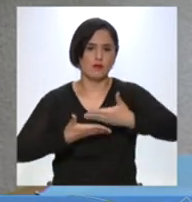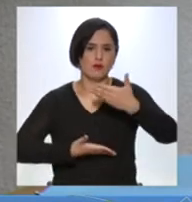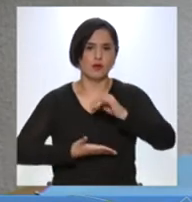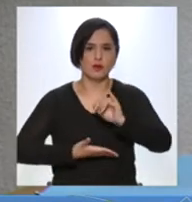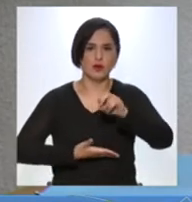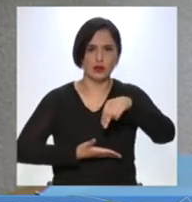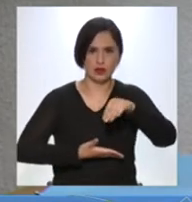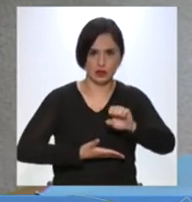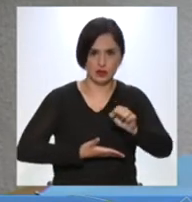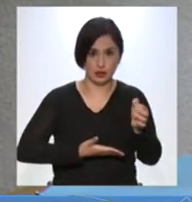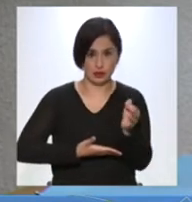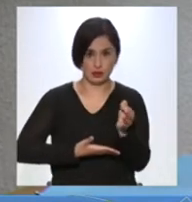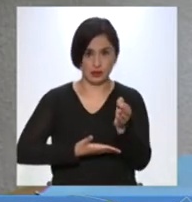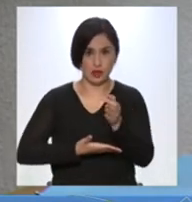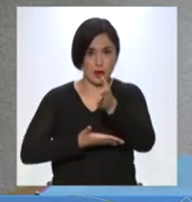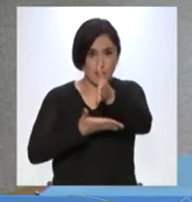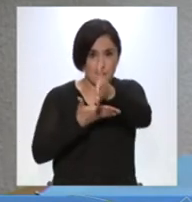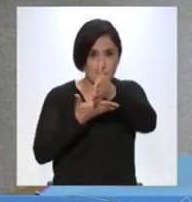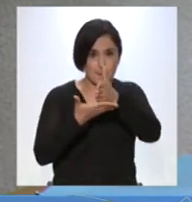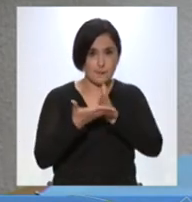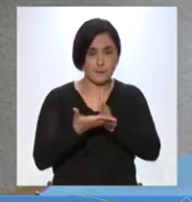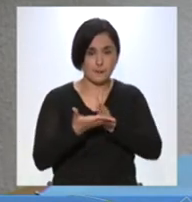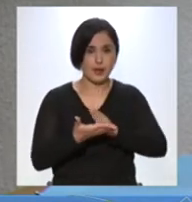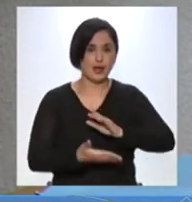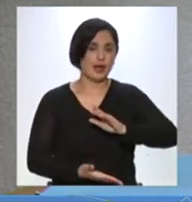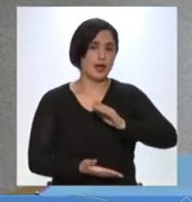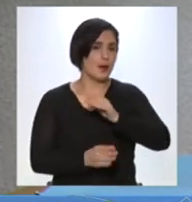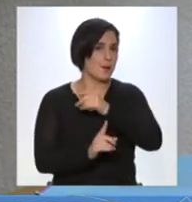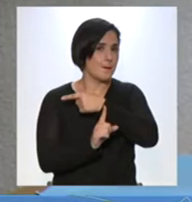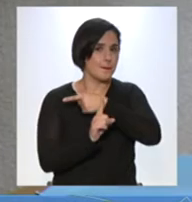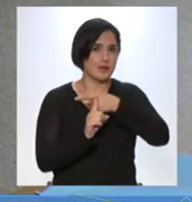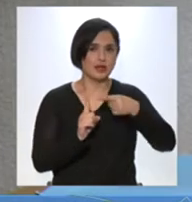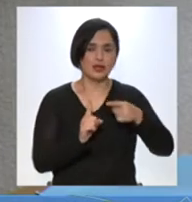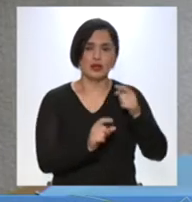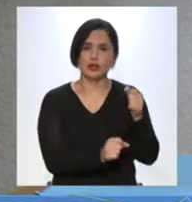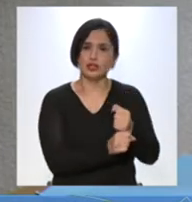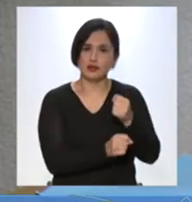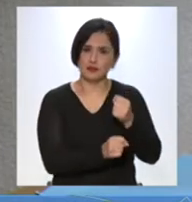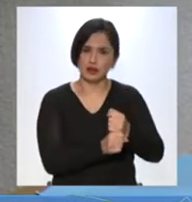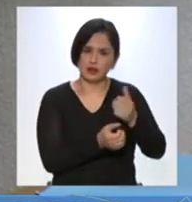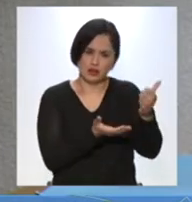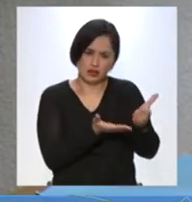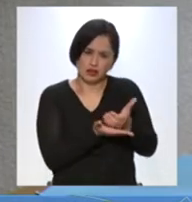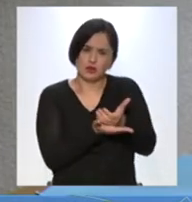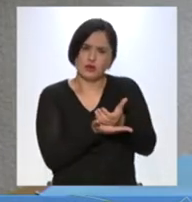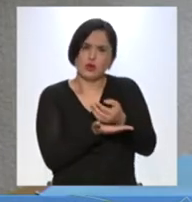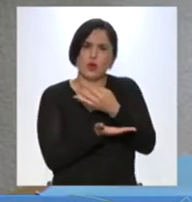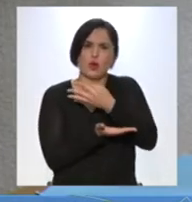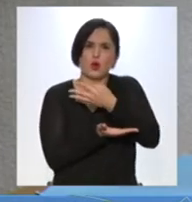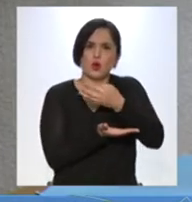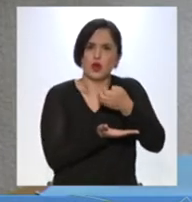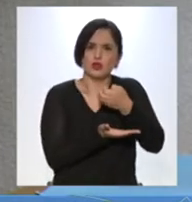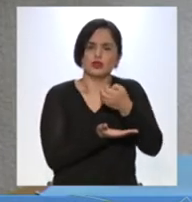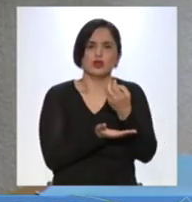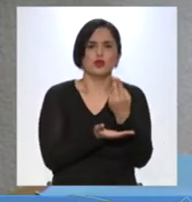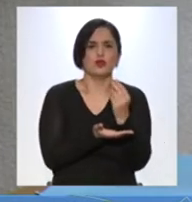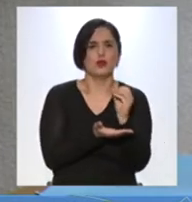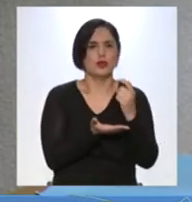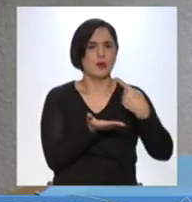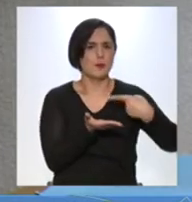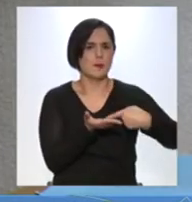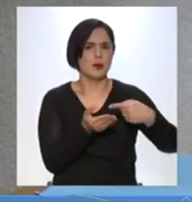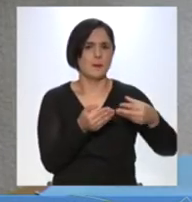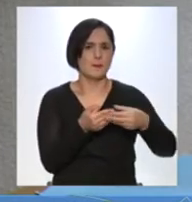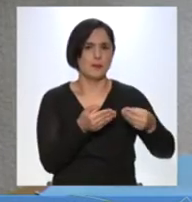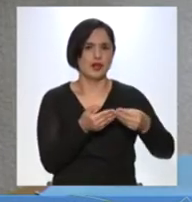que la mitad de los trabajadores de nuestro país recibe apenas 420 mil pesos mensuales el